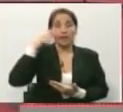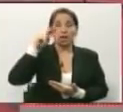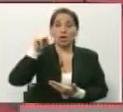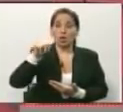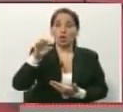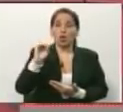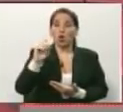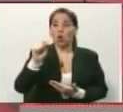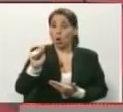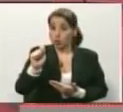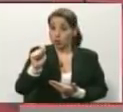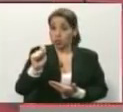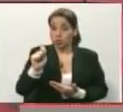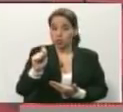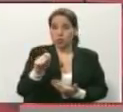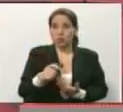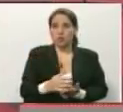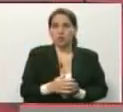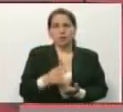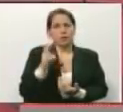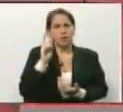¿Ah? Ya va, ¿cómo?